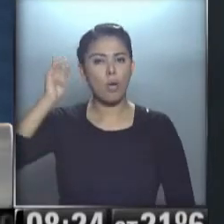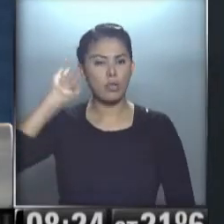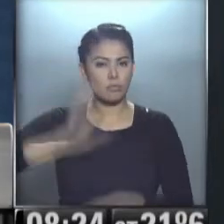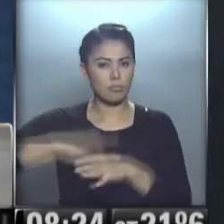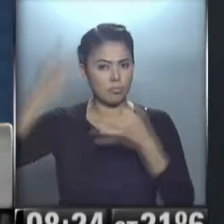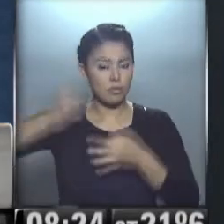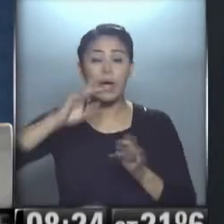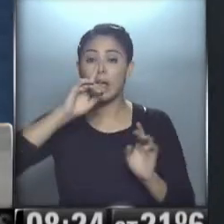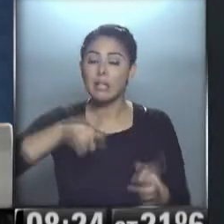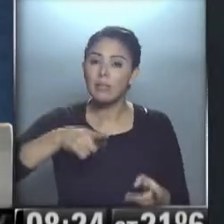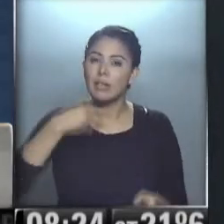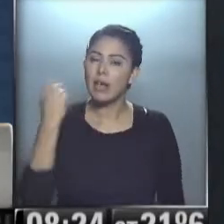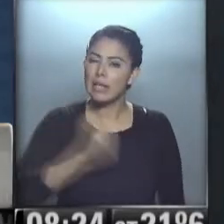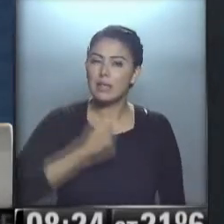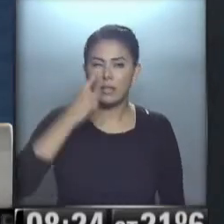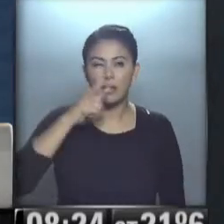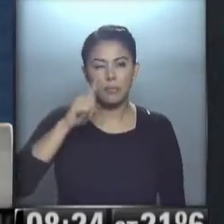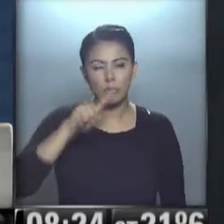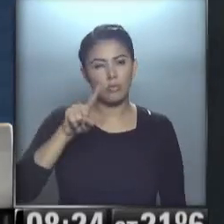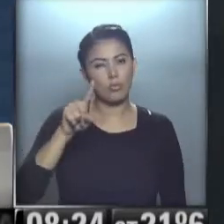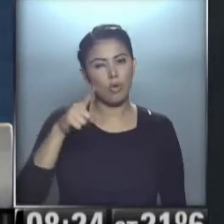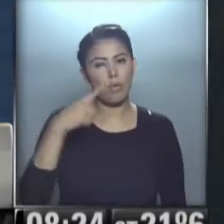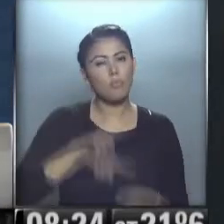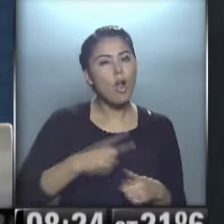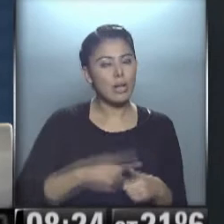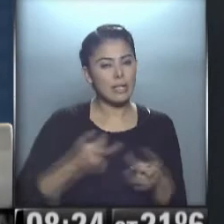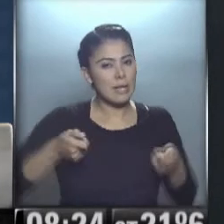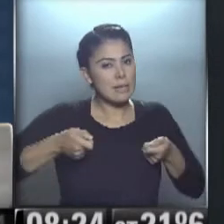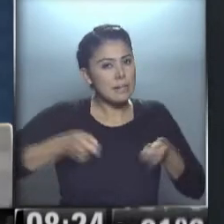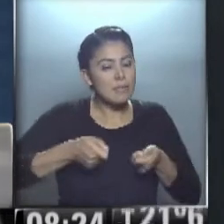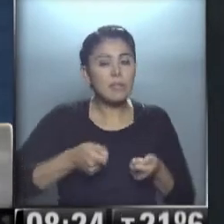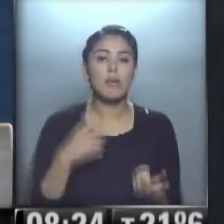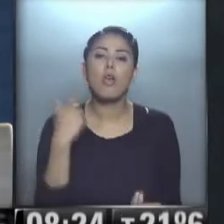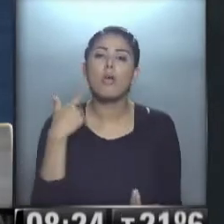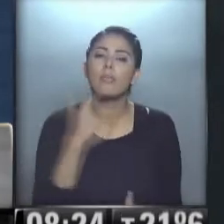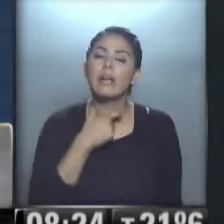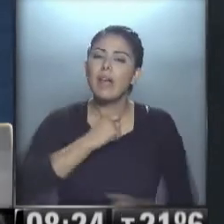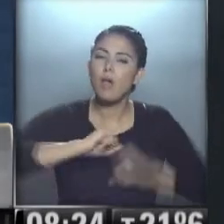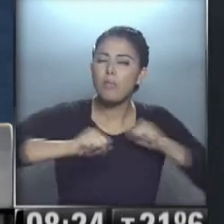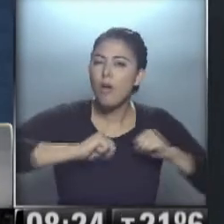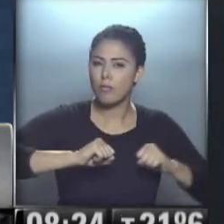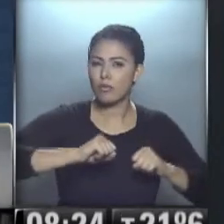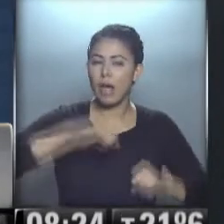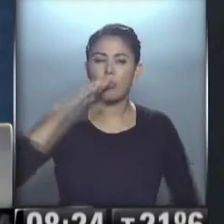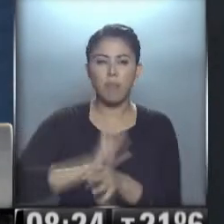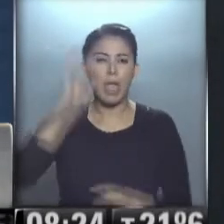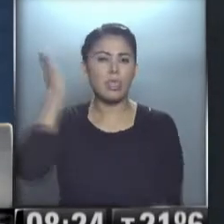pero naturalmente hay una intencionalidad política para provocar, vuelvo a insistir, una mala caricatura de una dictadura que hemos vivido los